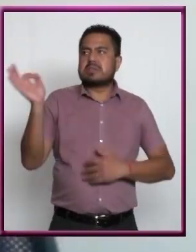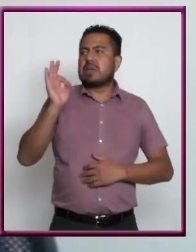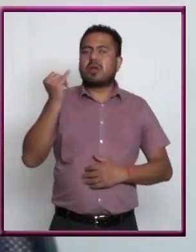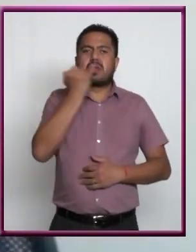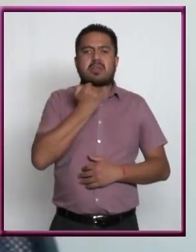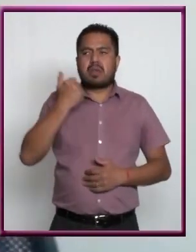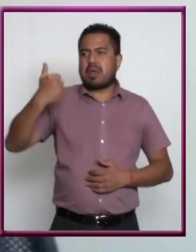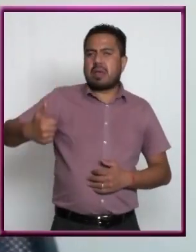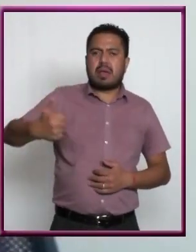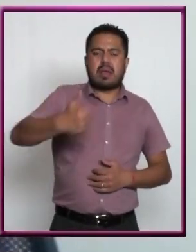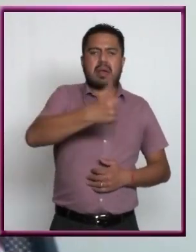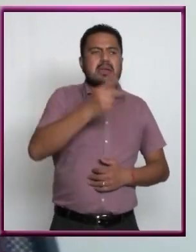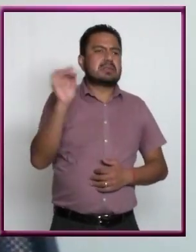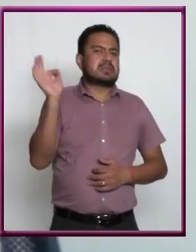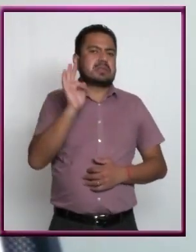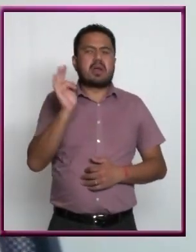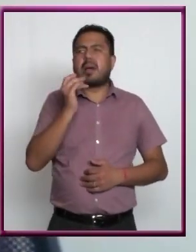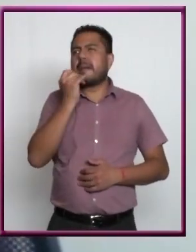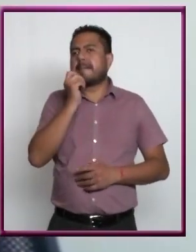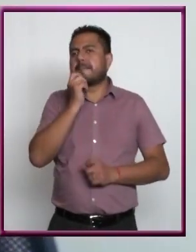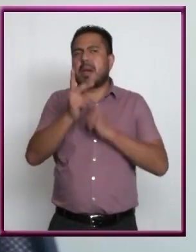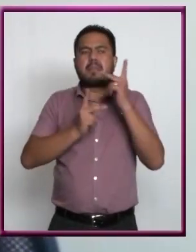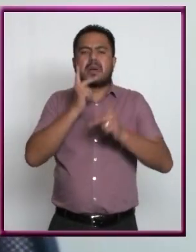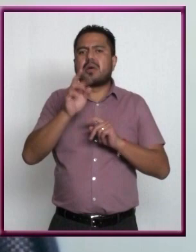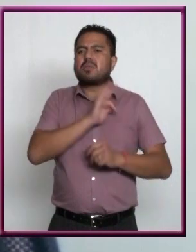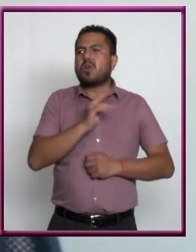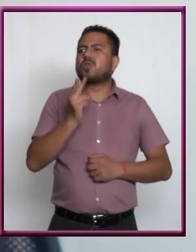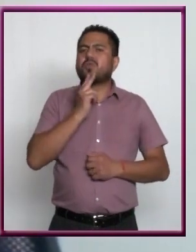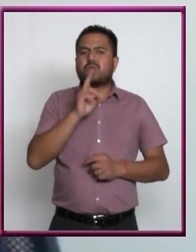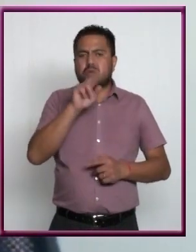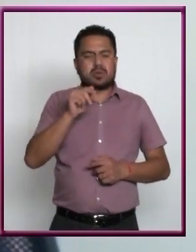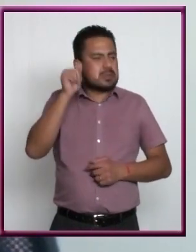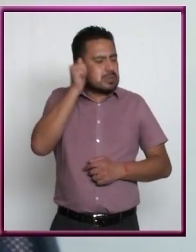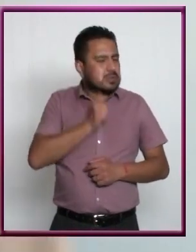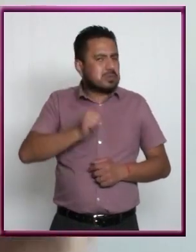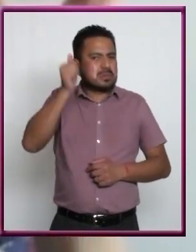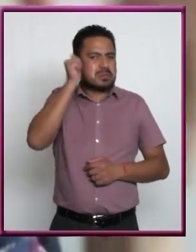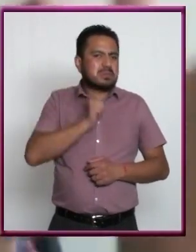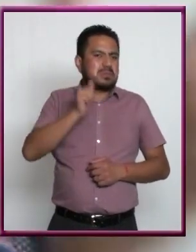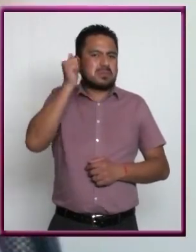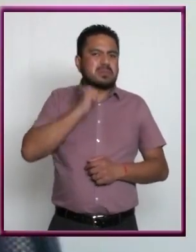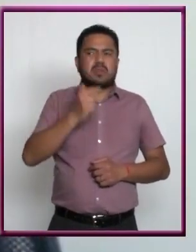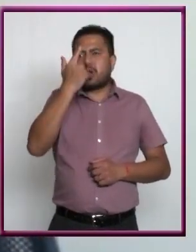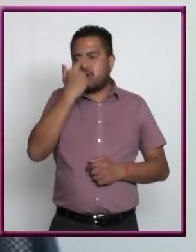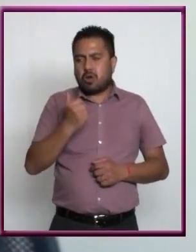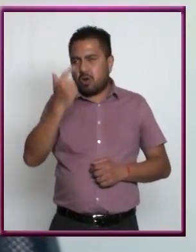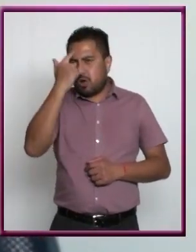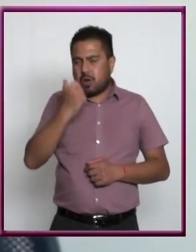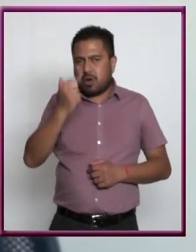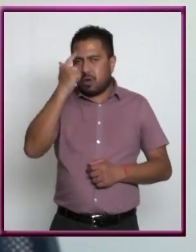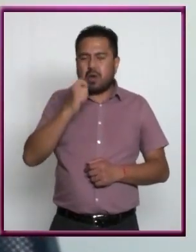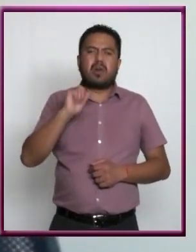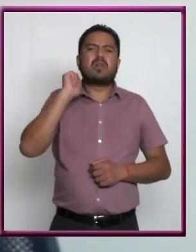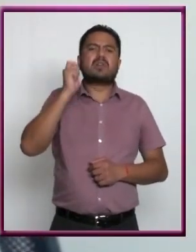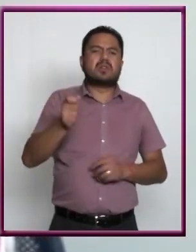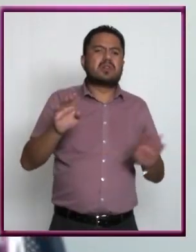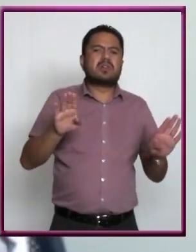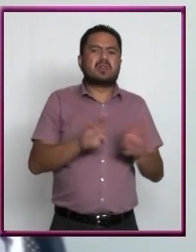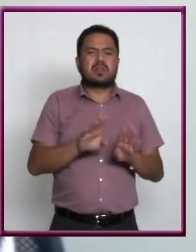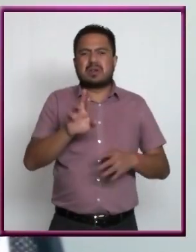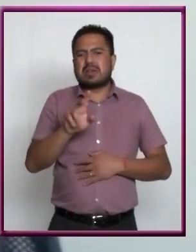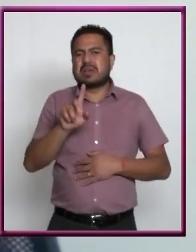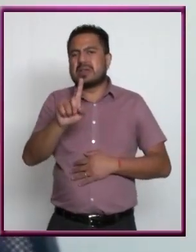idioma y según las palabras que tuvieras que utilizar. No siempre es rojo, es